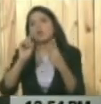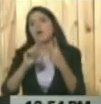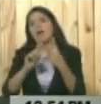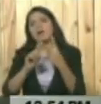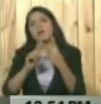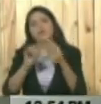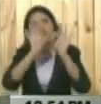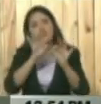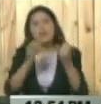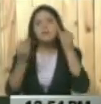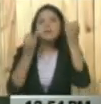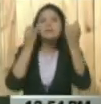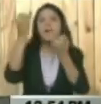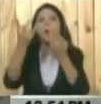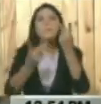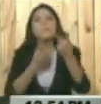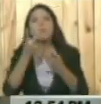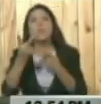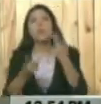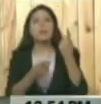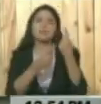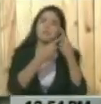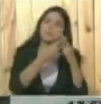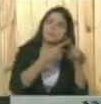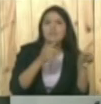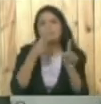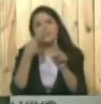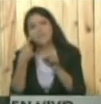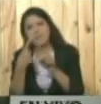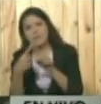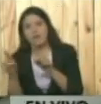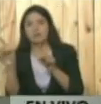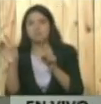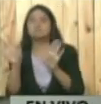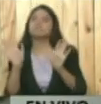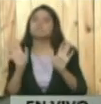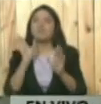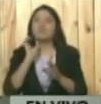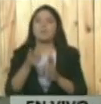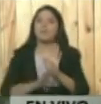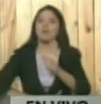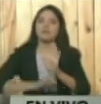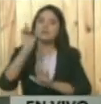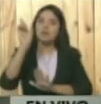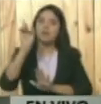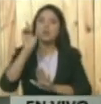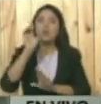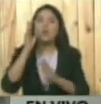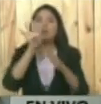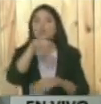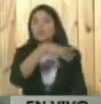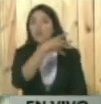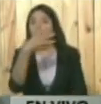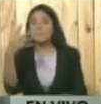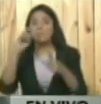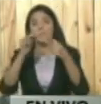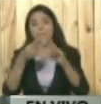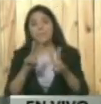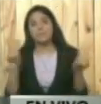conceptos políticos, económicos, desde su diversidad y de sus diferencias, hablemos del desarrollo de una agenda de